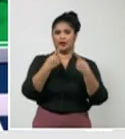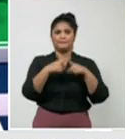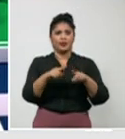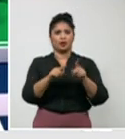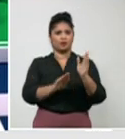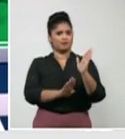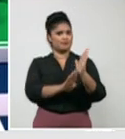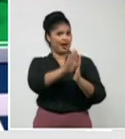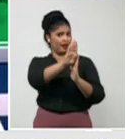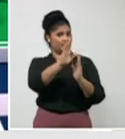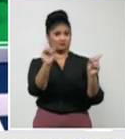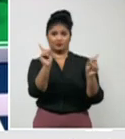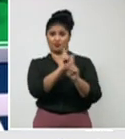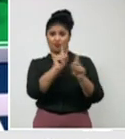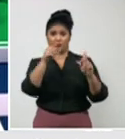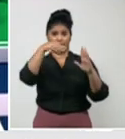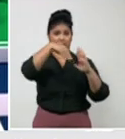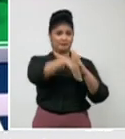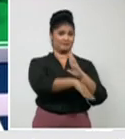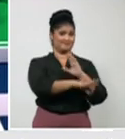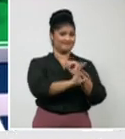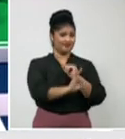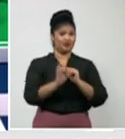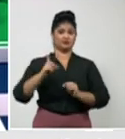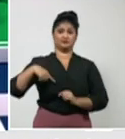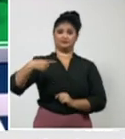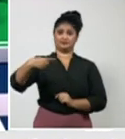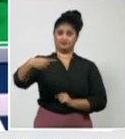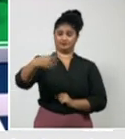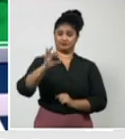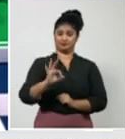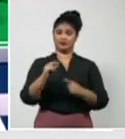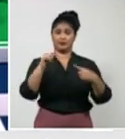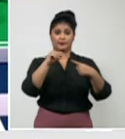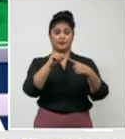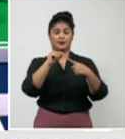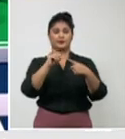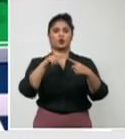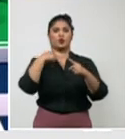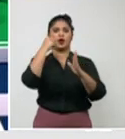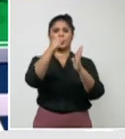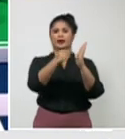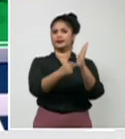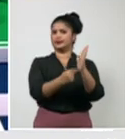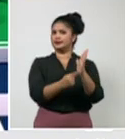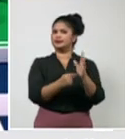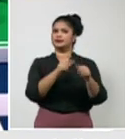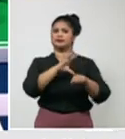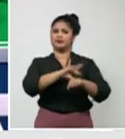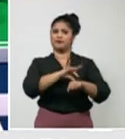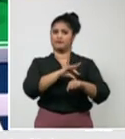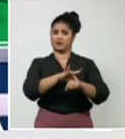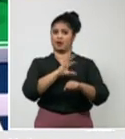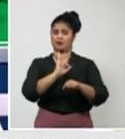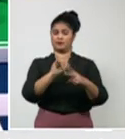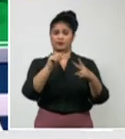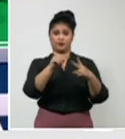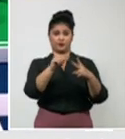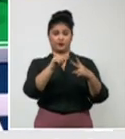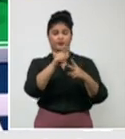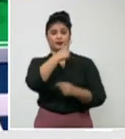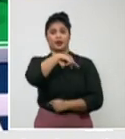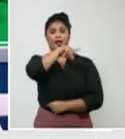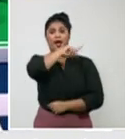enfermedad. Segundo, como también se ha dicho, se explicó ayer en la reunión con